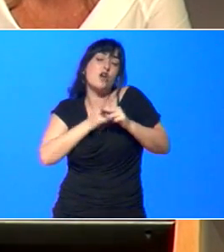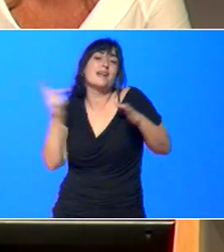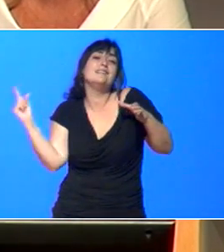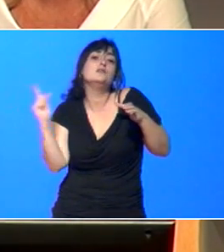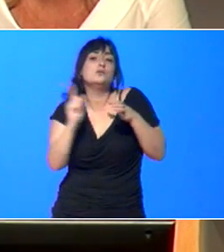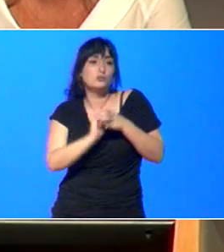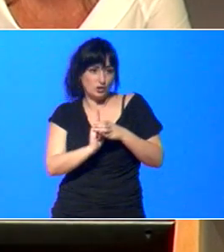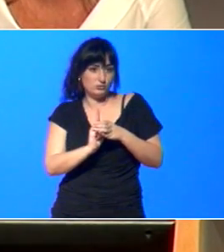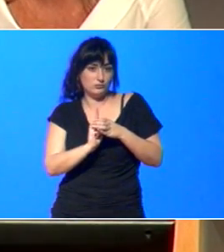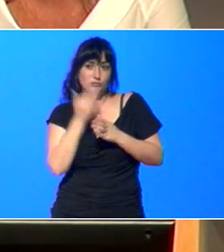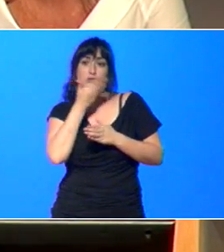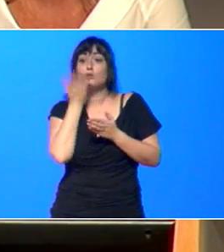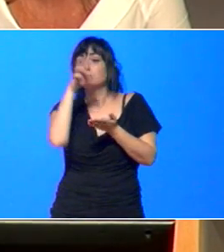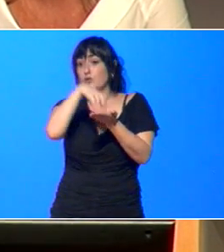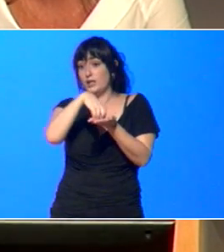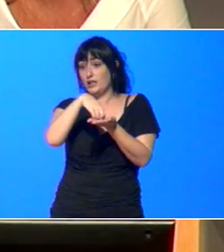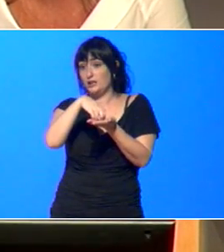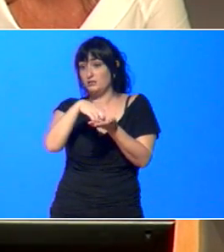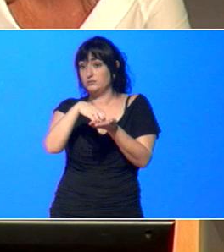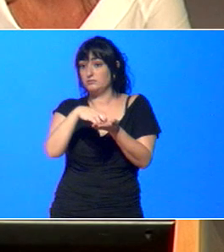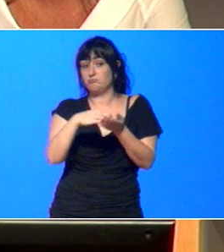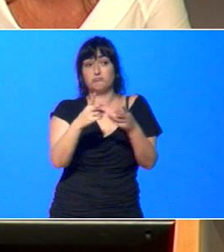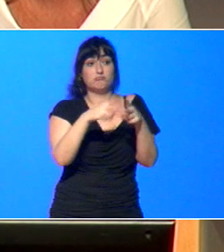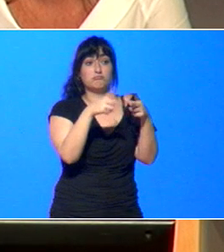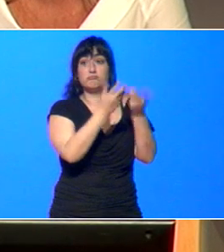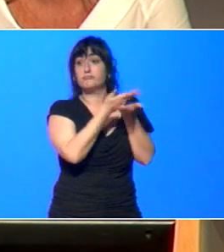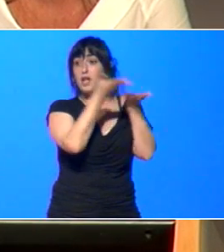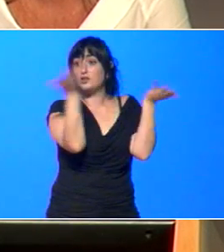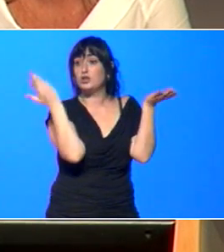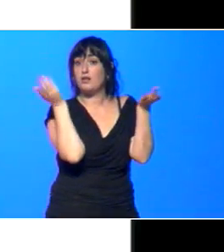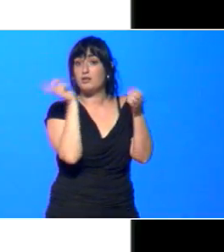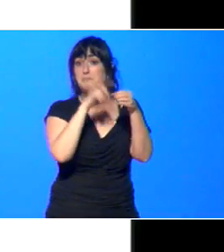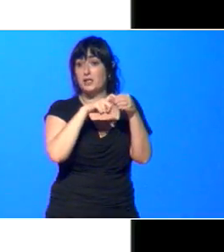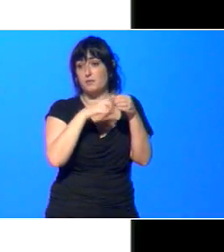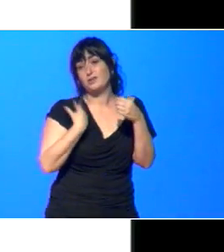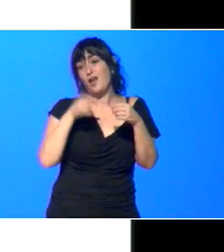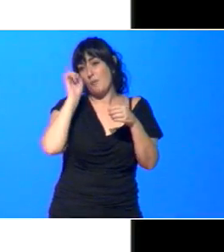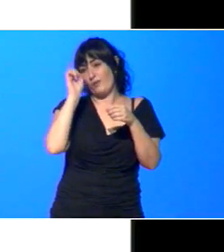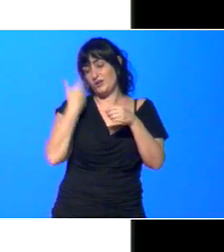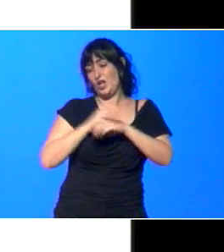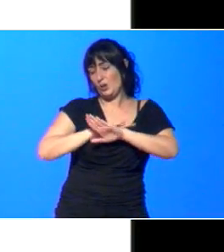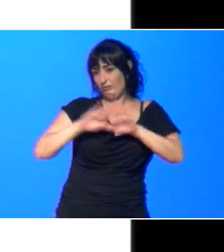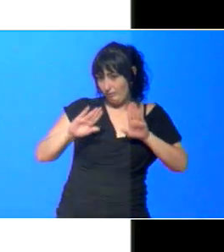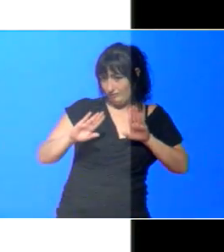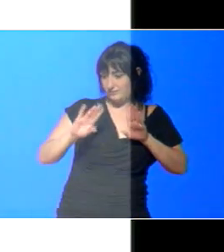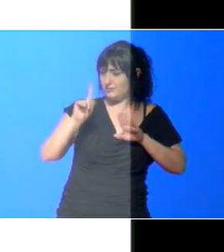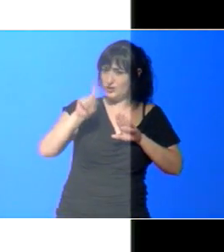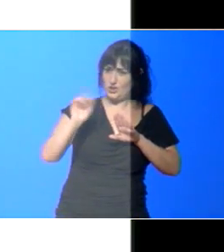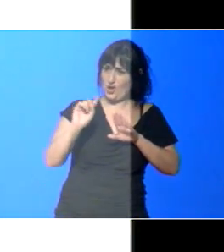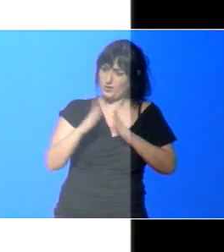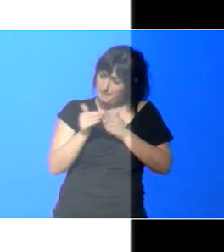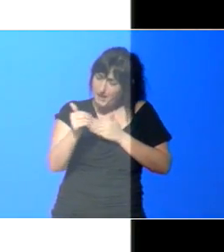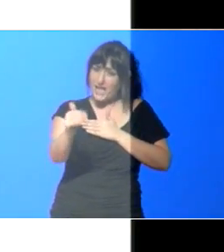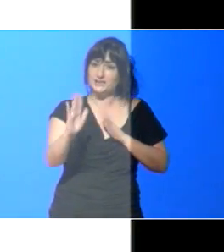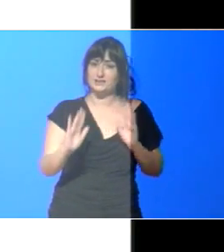Una escuela totalmente abierta a la comunidad, más allá de lo que es el profesorado, lógicamente, ¿no? Como comunidad educativa, somos muchos más.